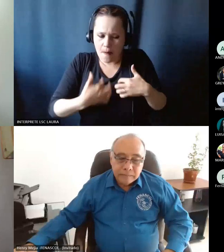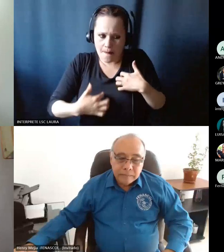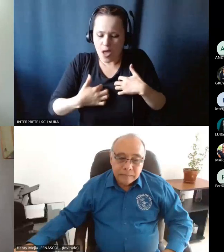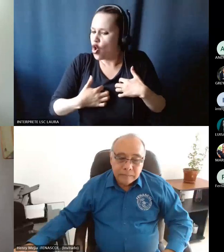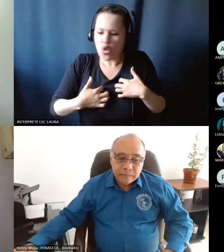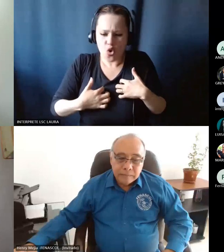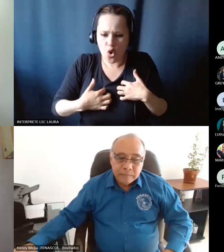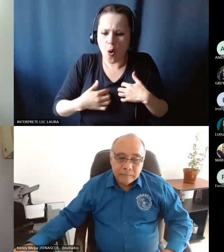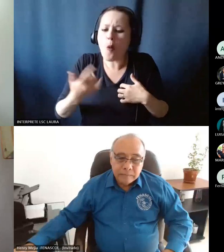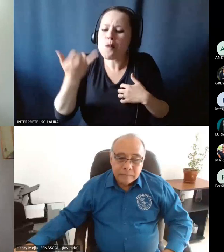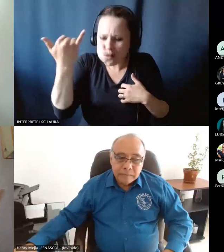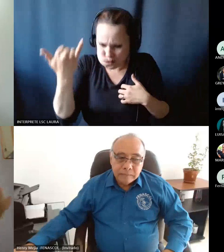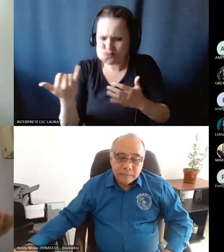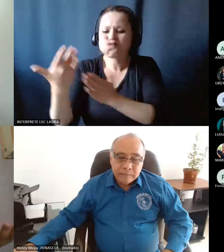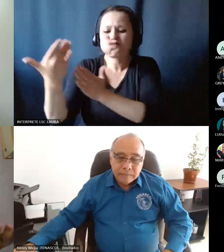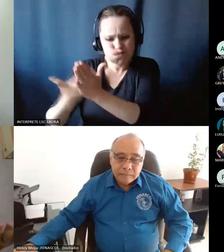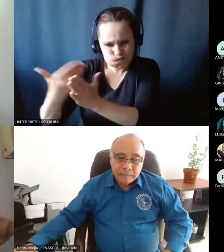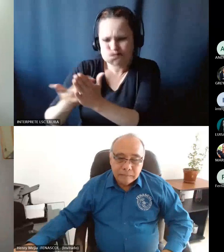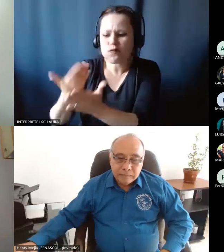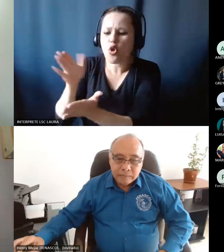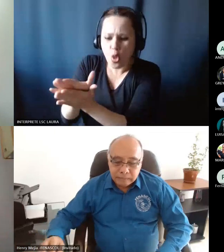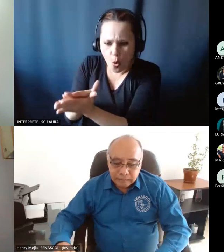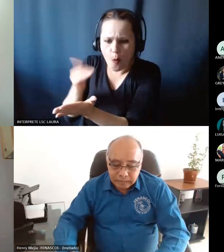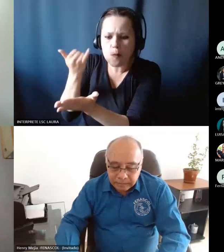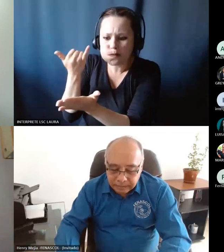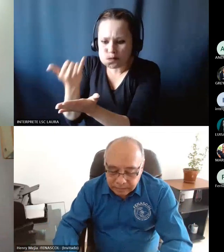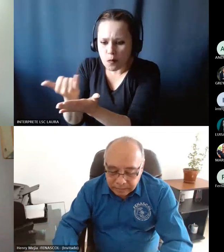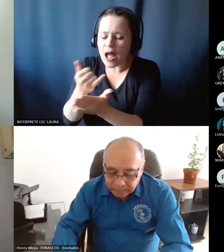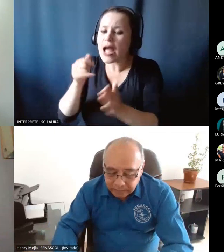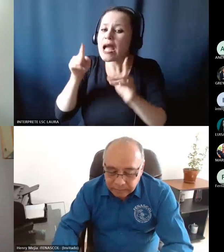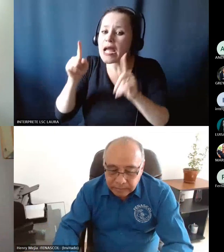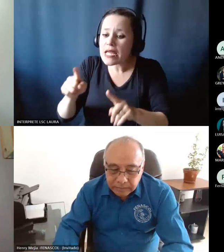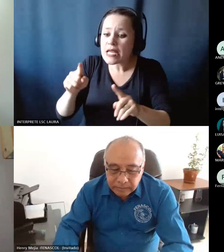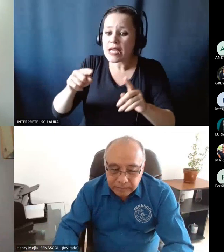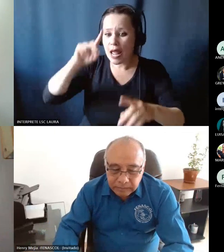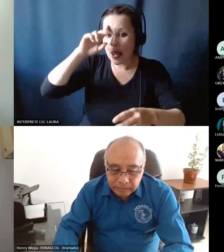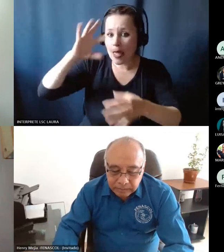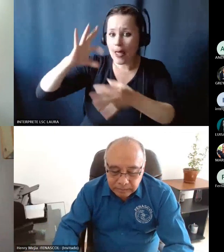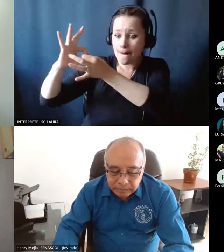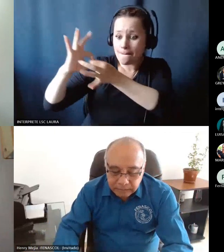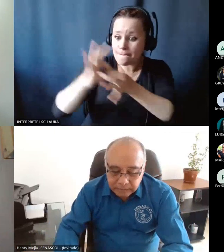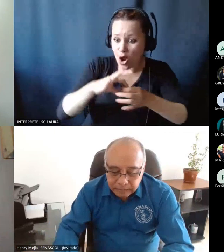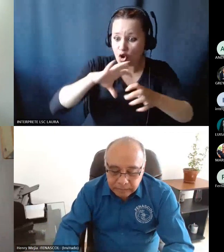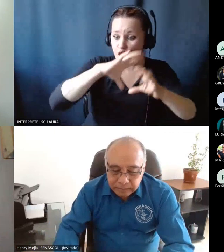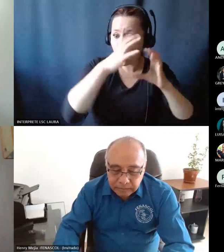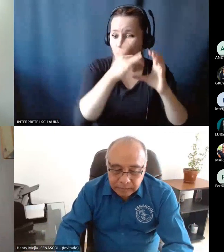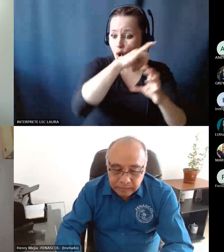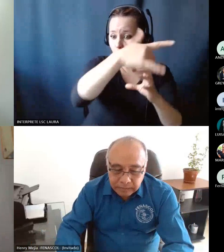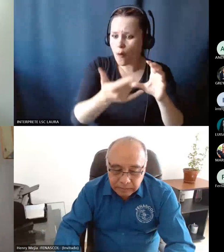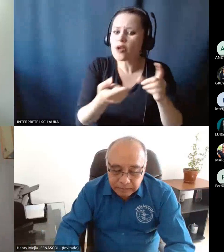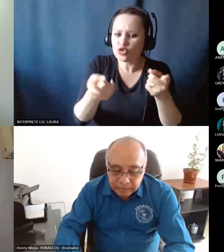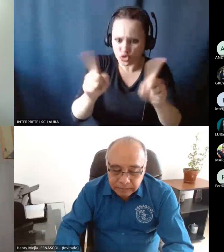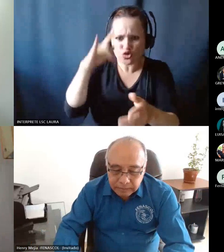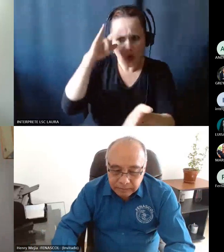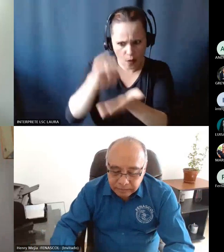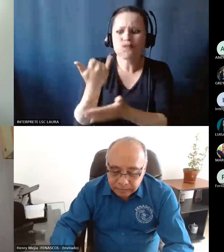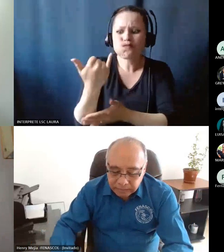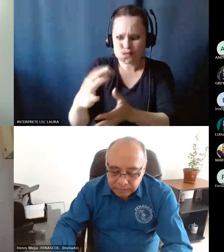hay mucha documentación en la página del pacto global hay mucha documentación me imagino que a través de fenascol hay muchísima